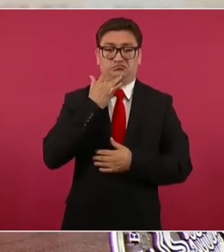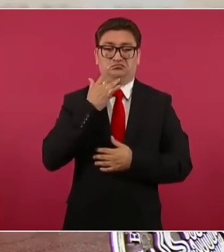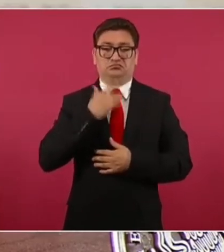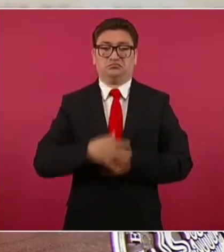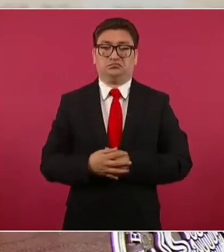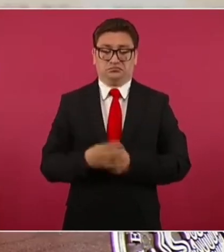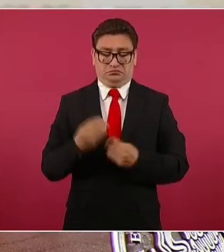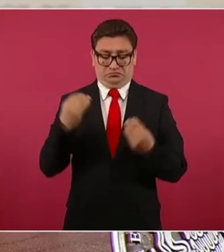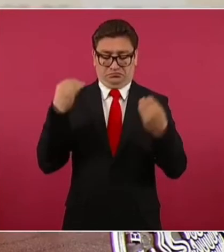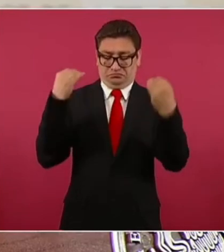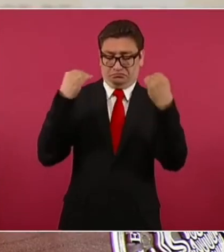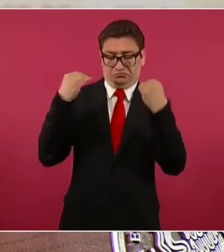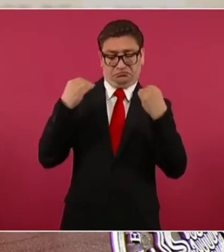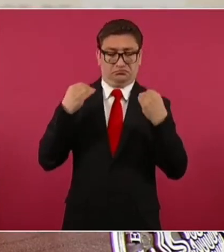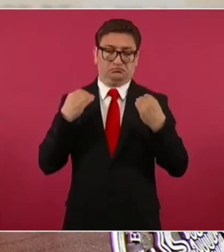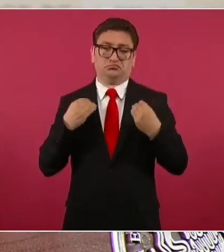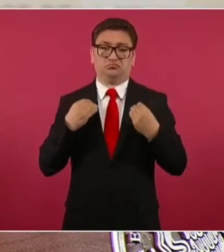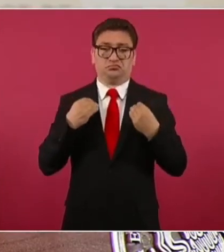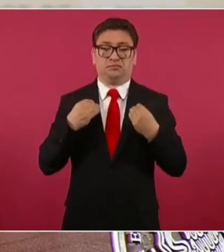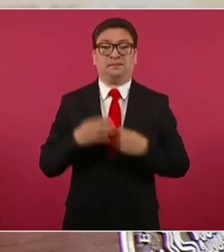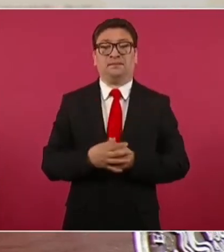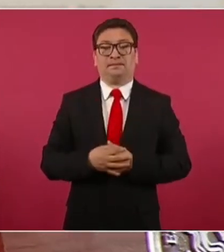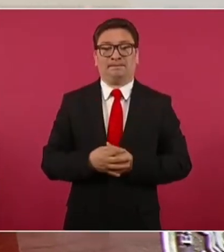arreglados, y sus